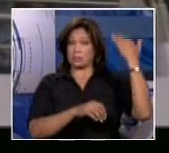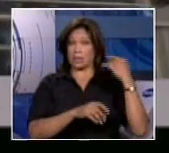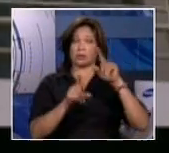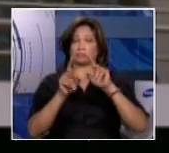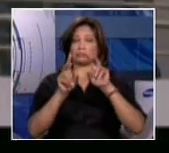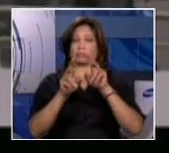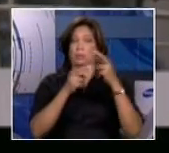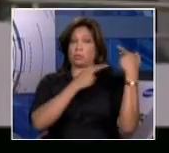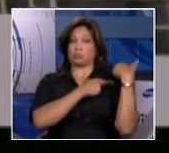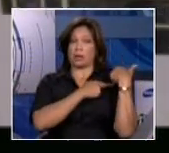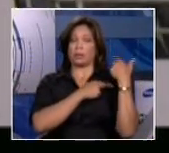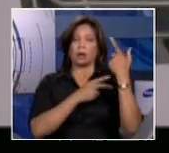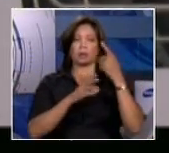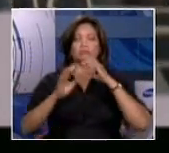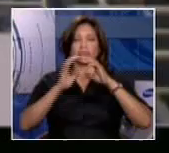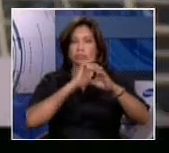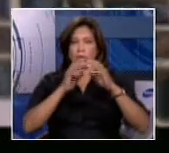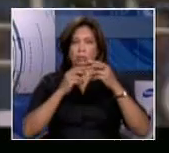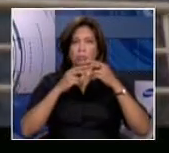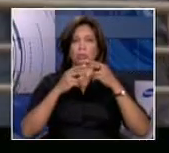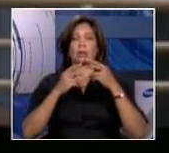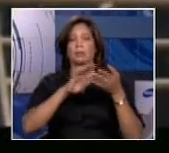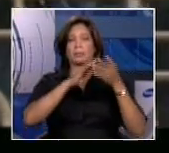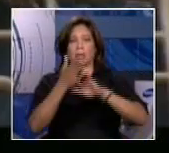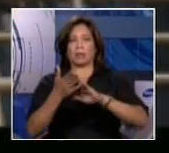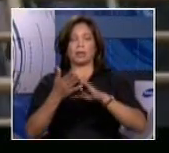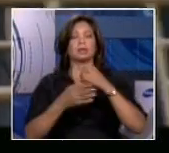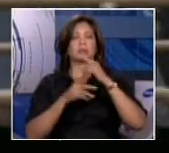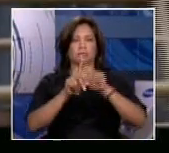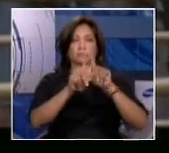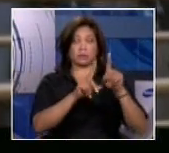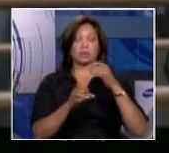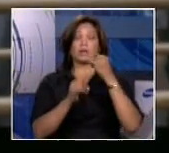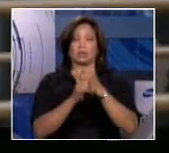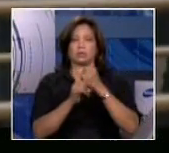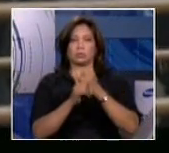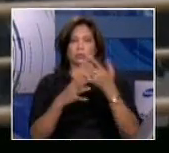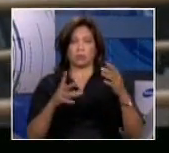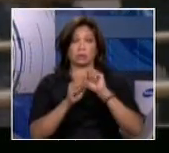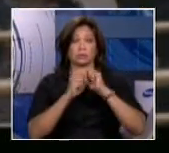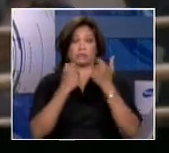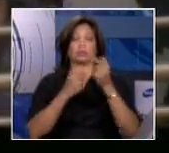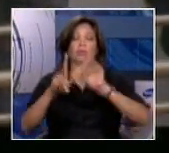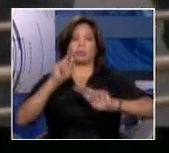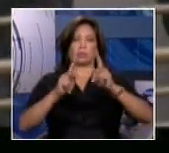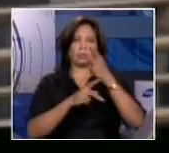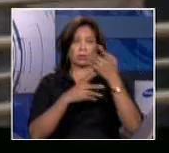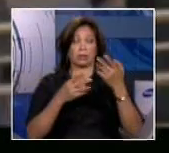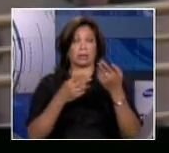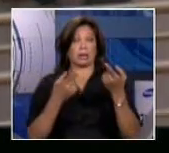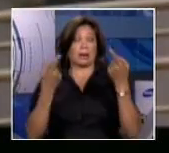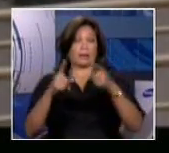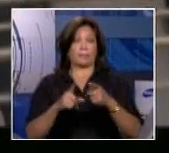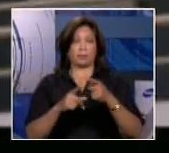fueron titulares en los medios de comunicación, convirtiéndose según diferentes instituciones y la sociedad civil en el escándalo